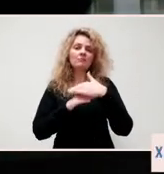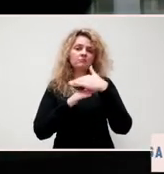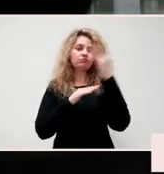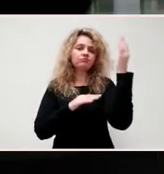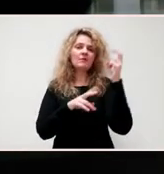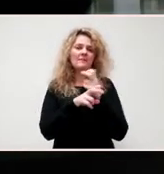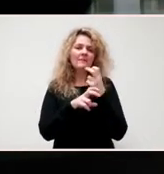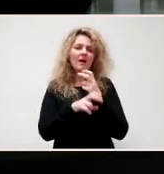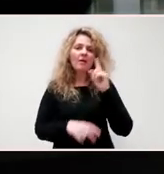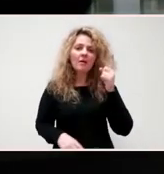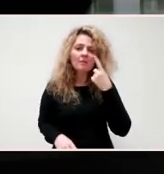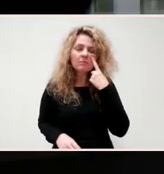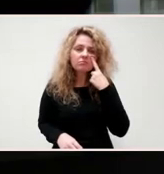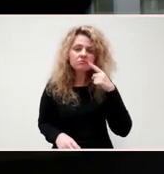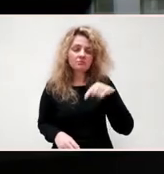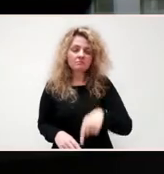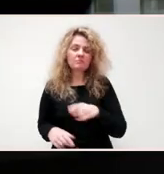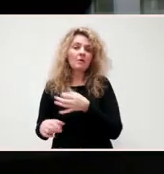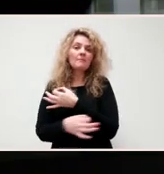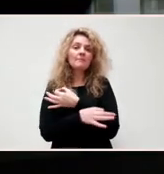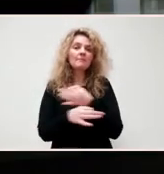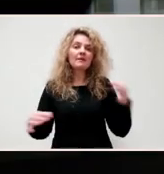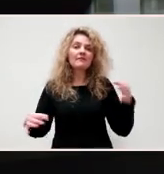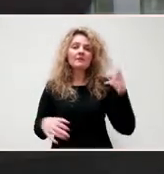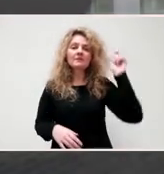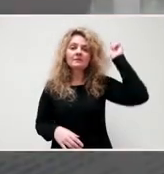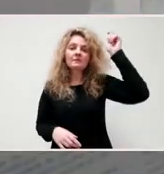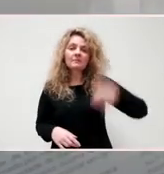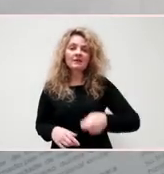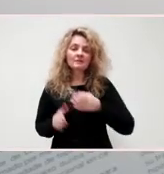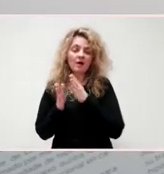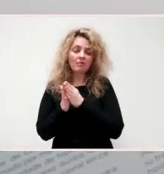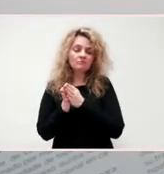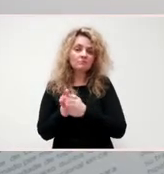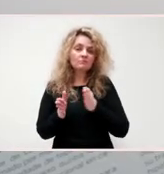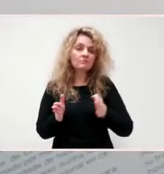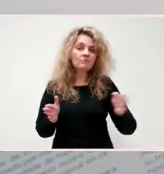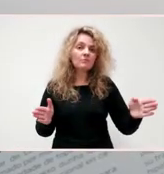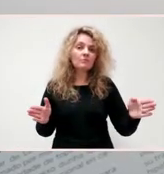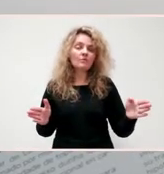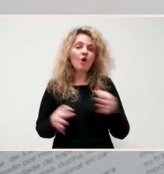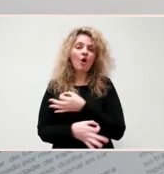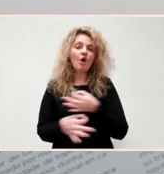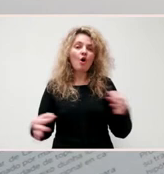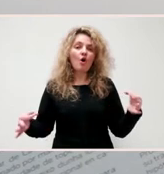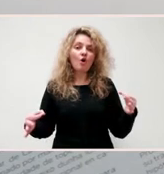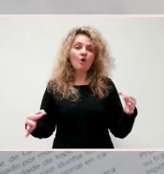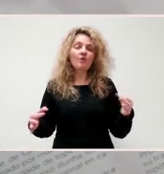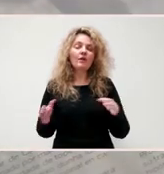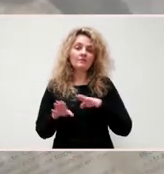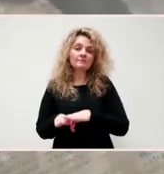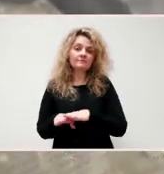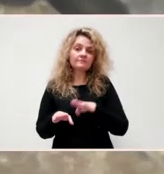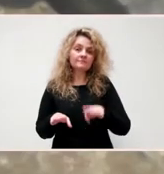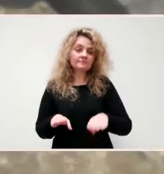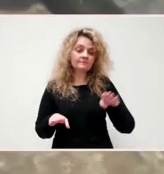profundidade, levantouse unha lousa granítica e baixo ela apareceron os machados que compoñen o depósito perfectamente ordeados en